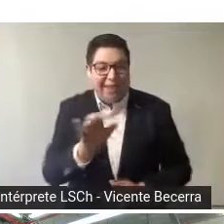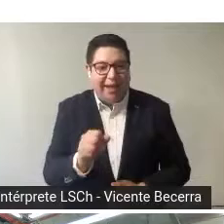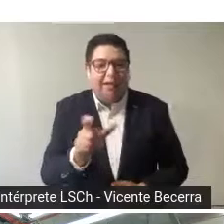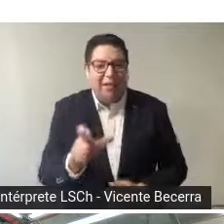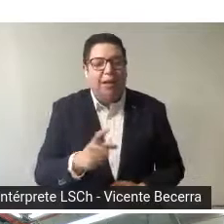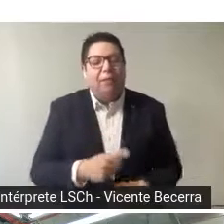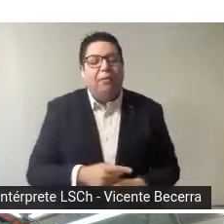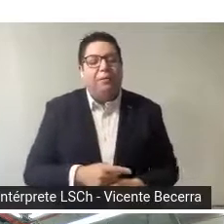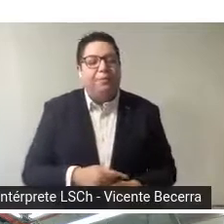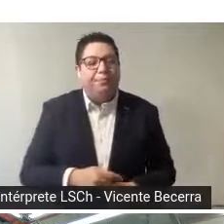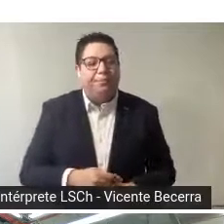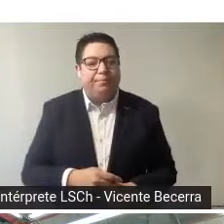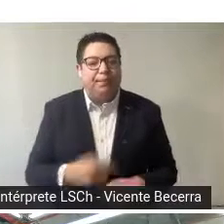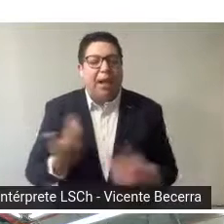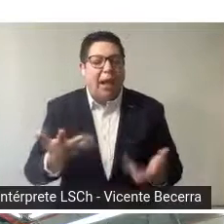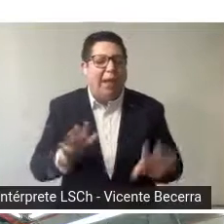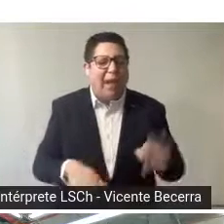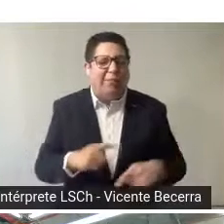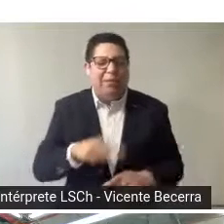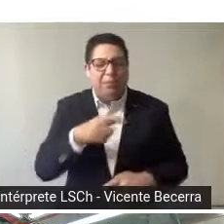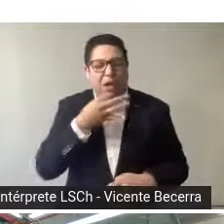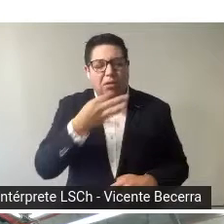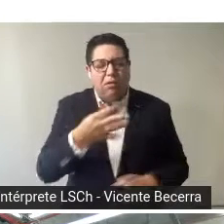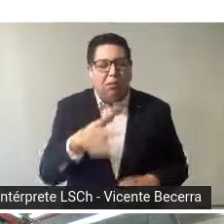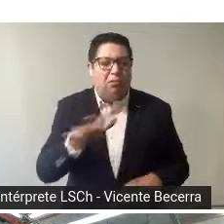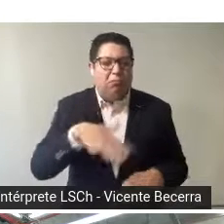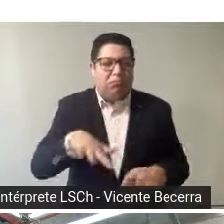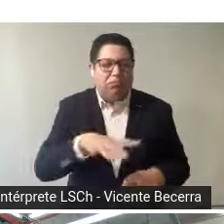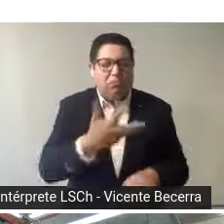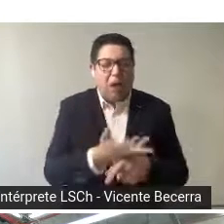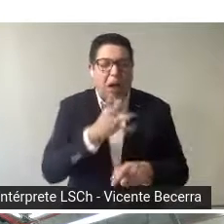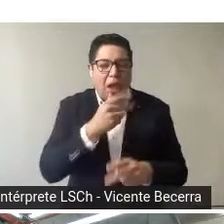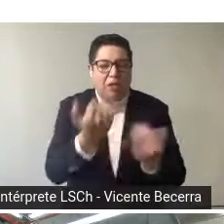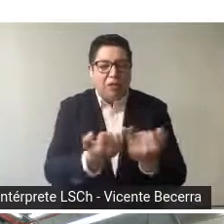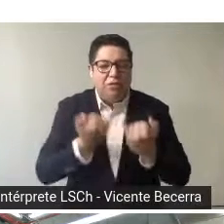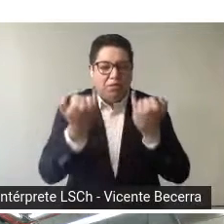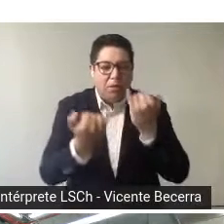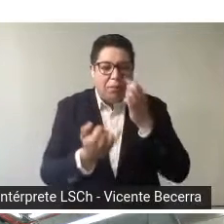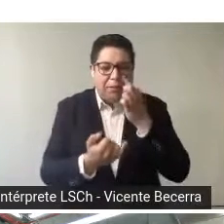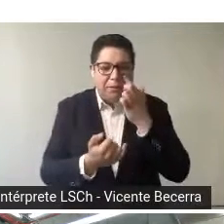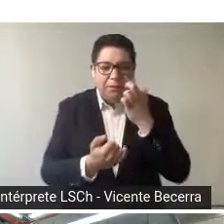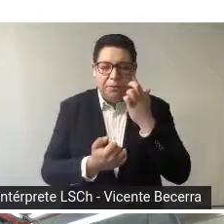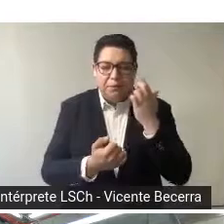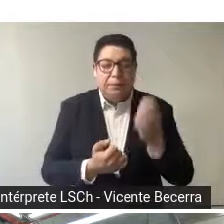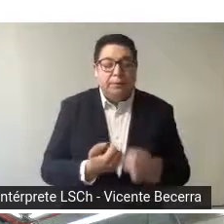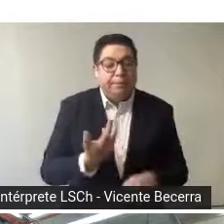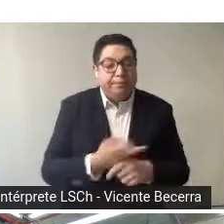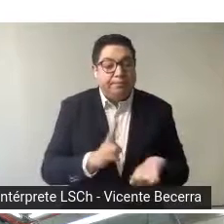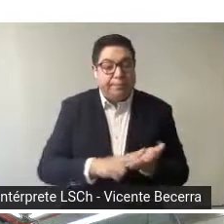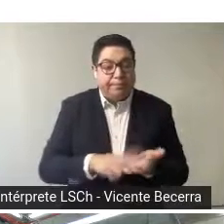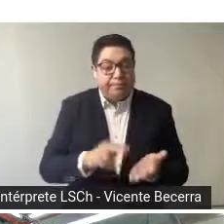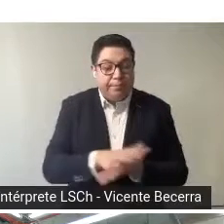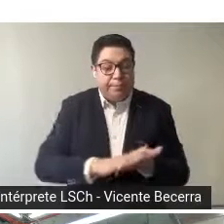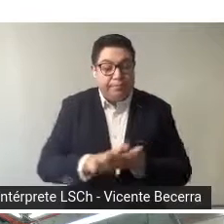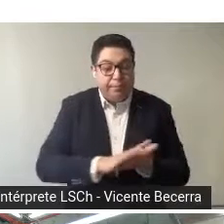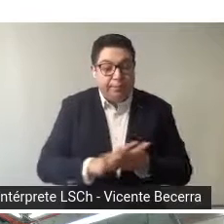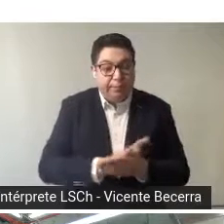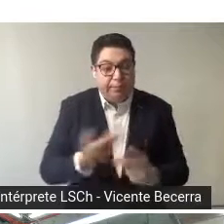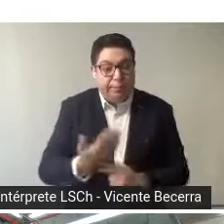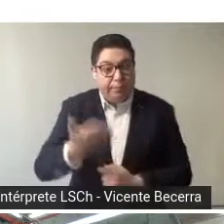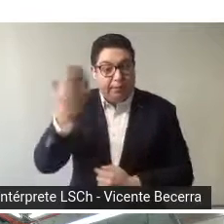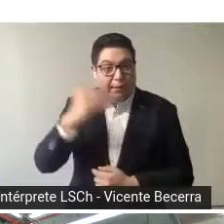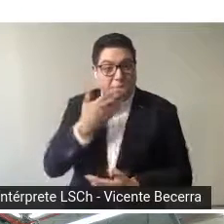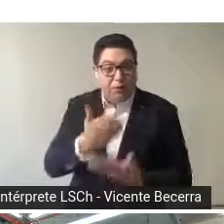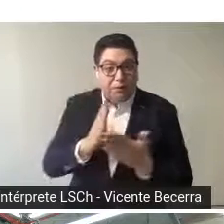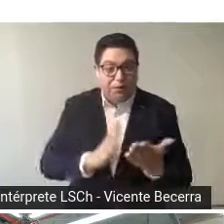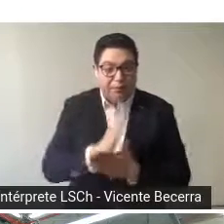estos momentos de dificultad sin toda la información. Yo, por ejemplo, en el momento de la